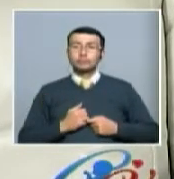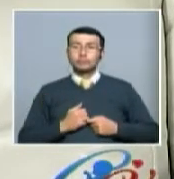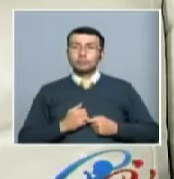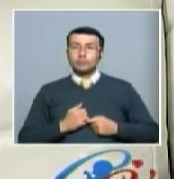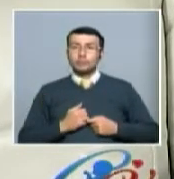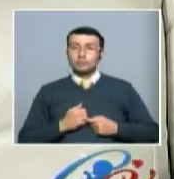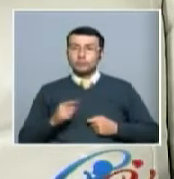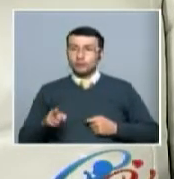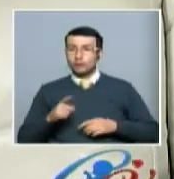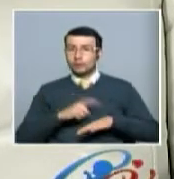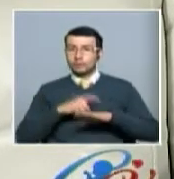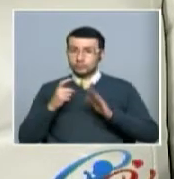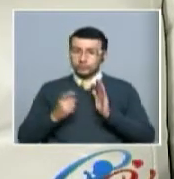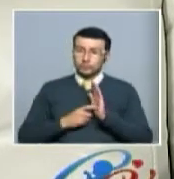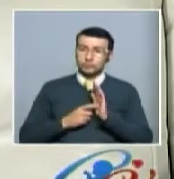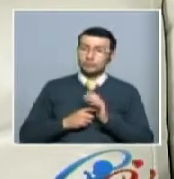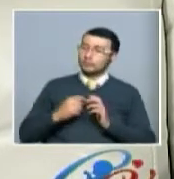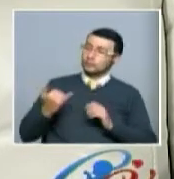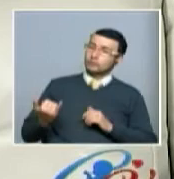la...